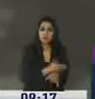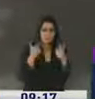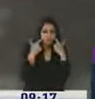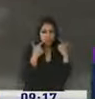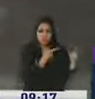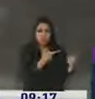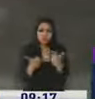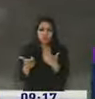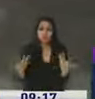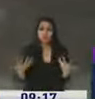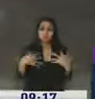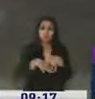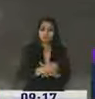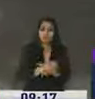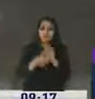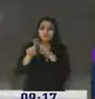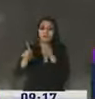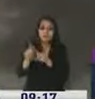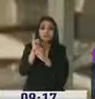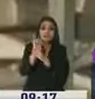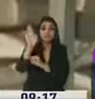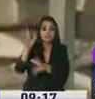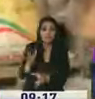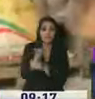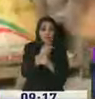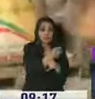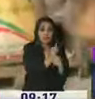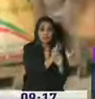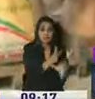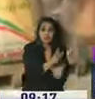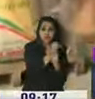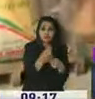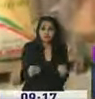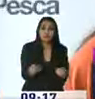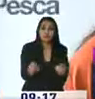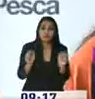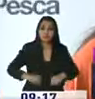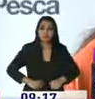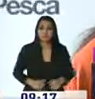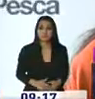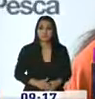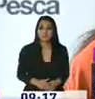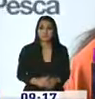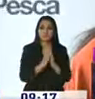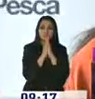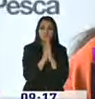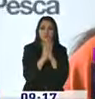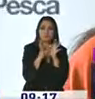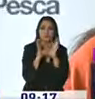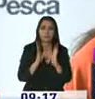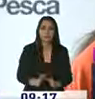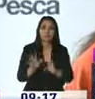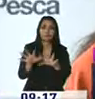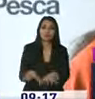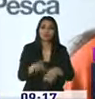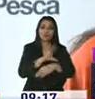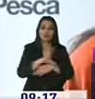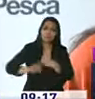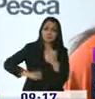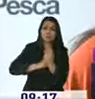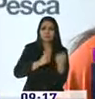manera articulada con varias instituciones para controlar estos actos. Y pido a los compañeros agricultores que se